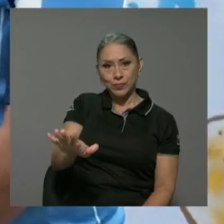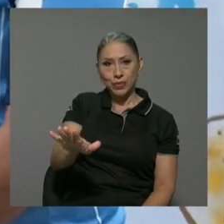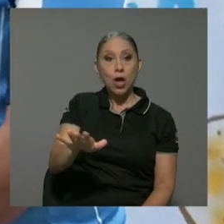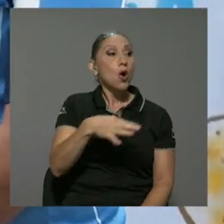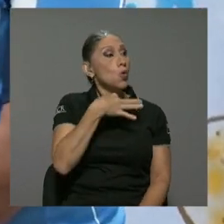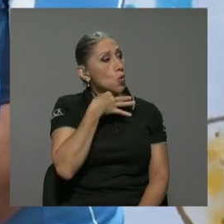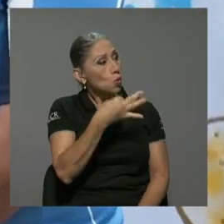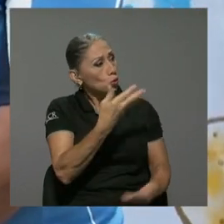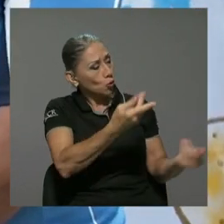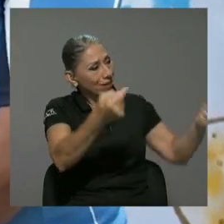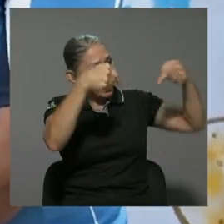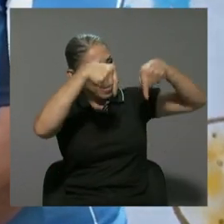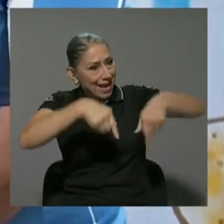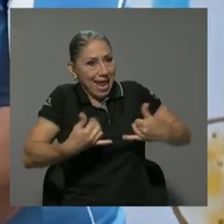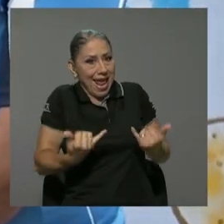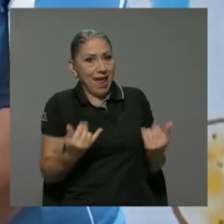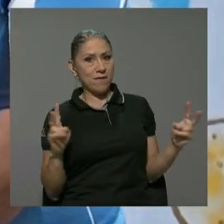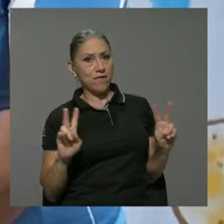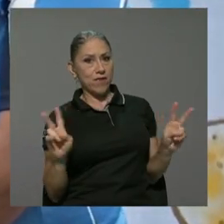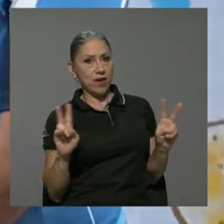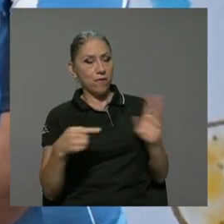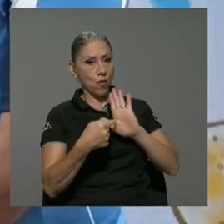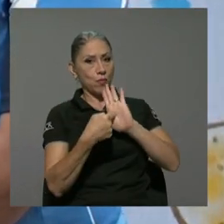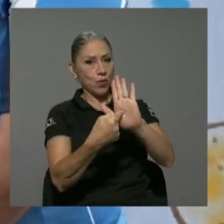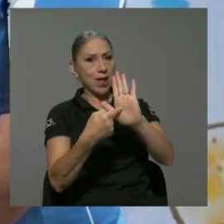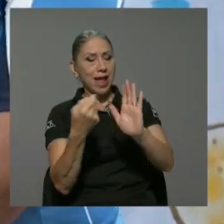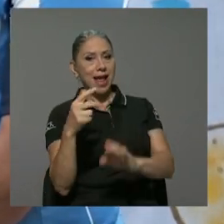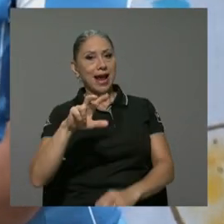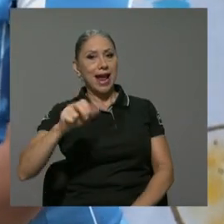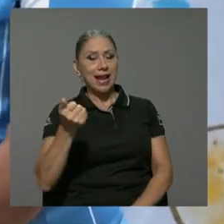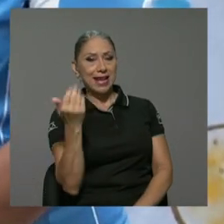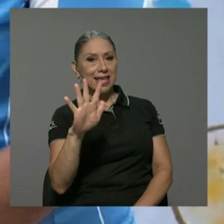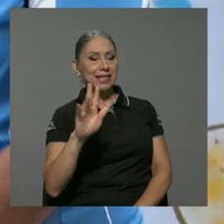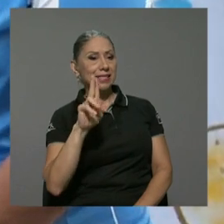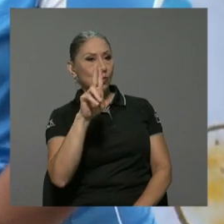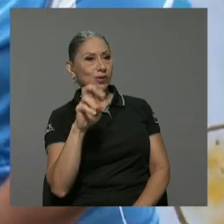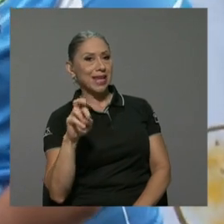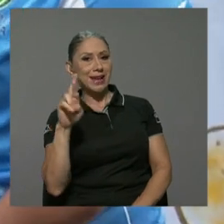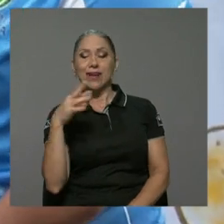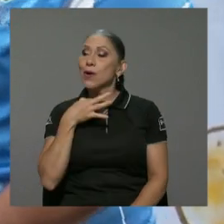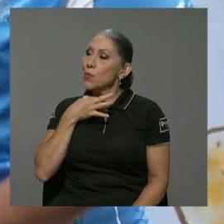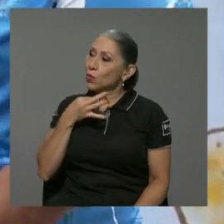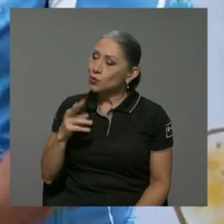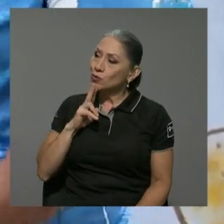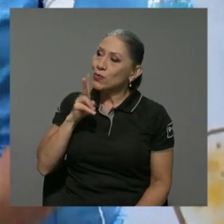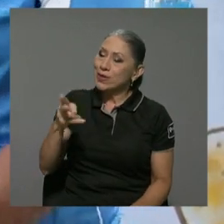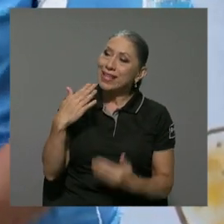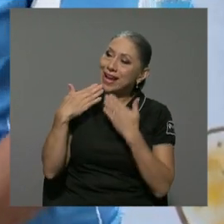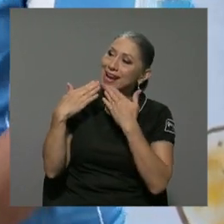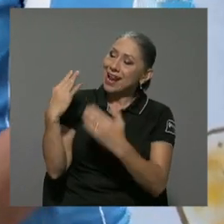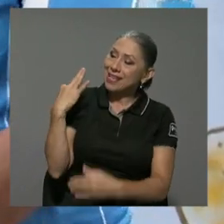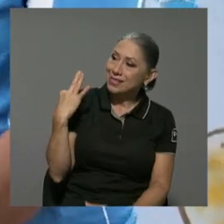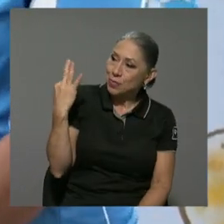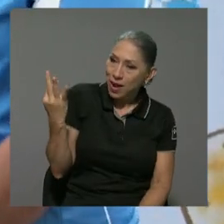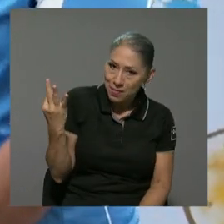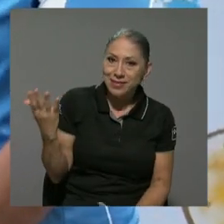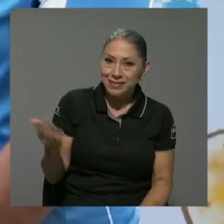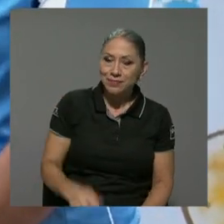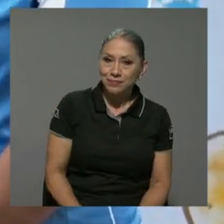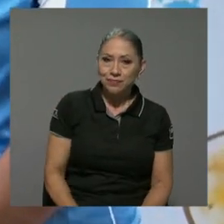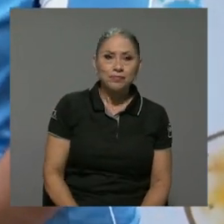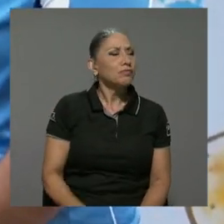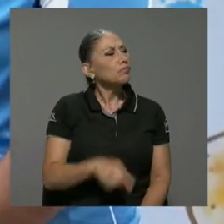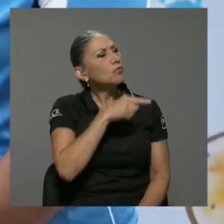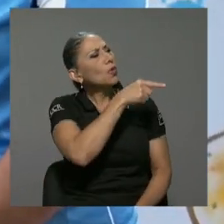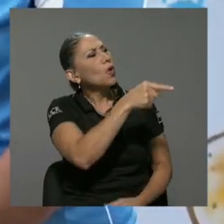esta transmisión en vivo por el canal 15 UCR. Mucho gusto, de verdad, gracias por la invitación. ¿Qué